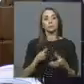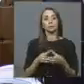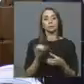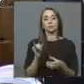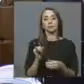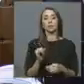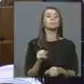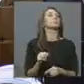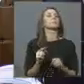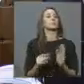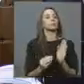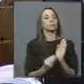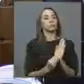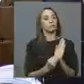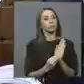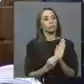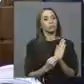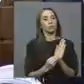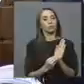y por consiguiente